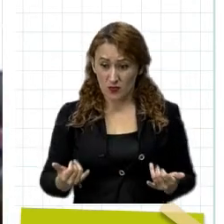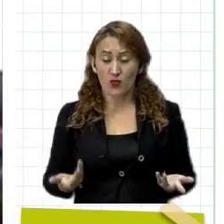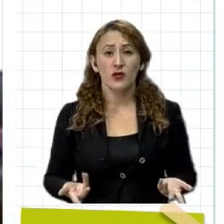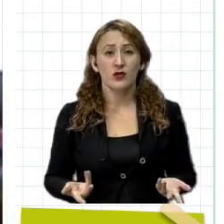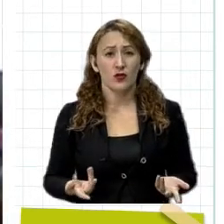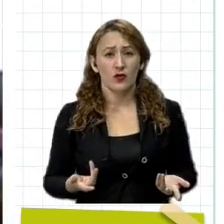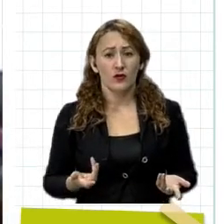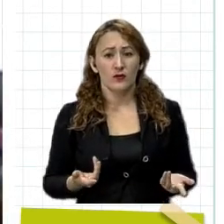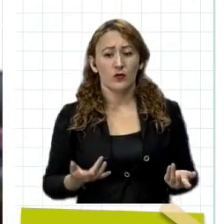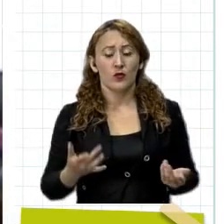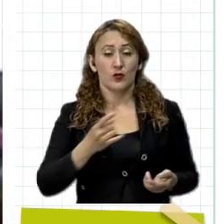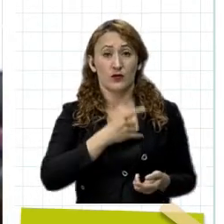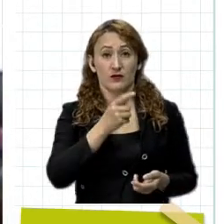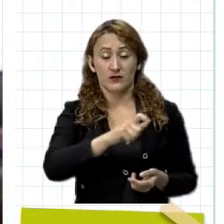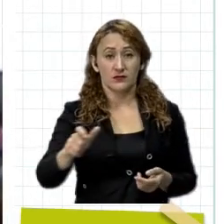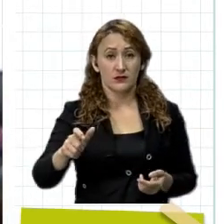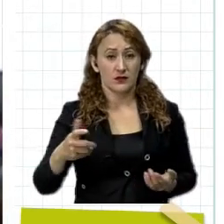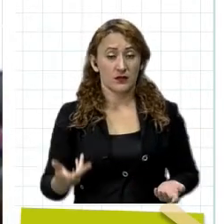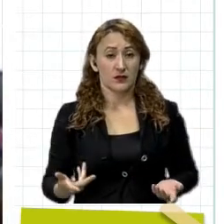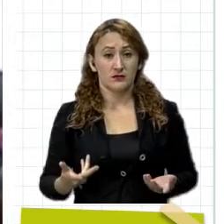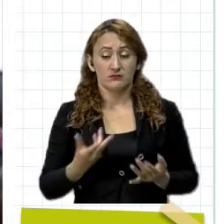los universitarios étnicos